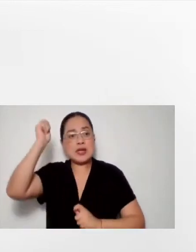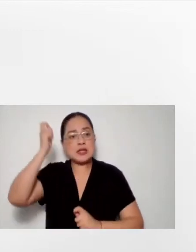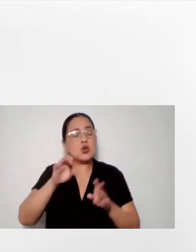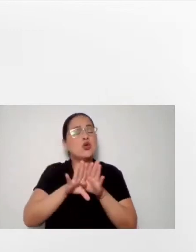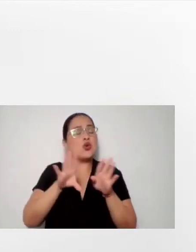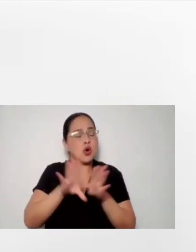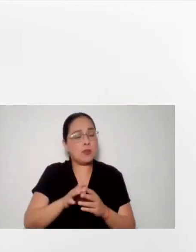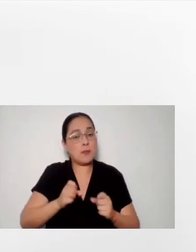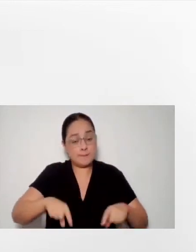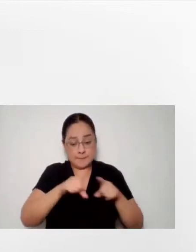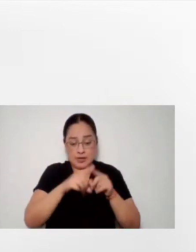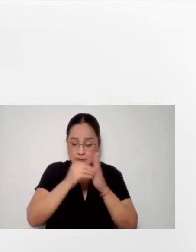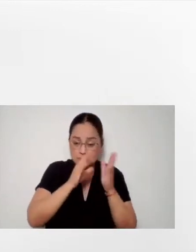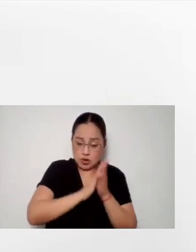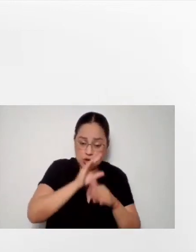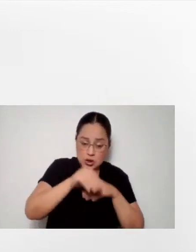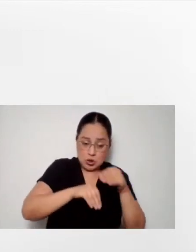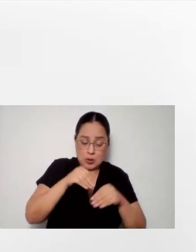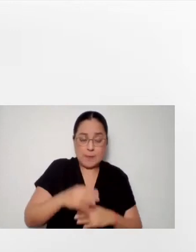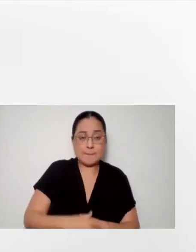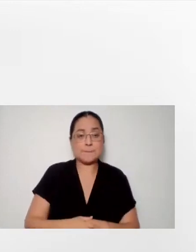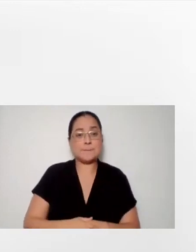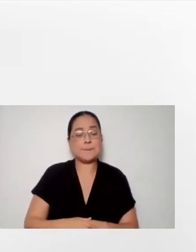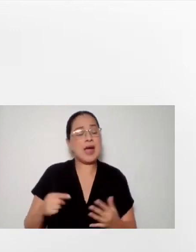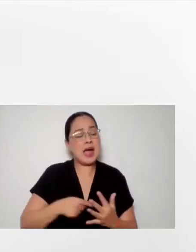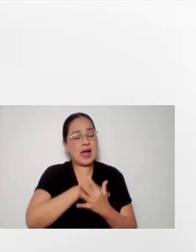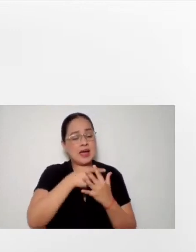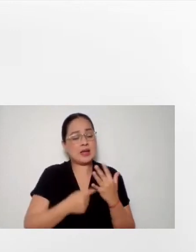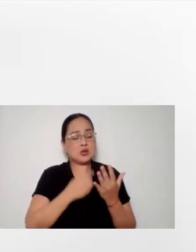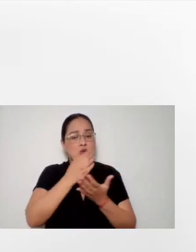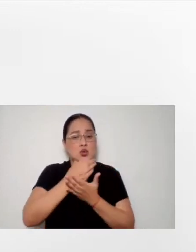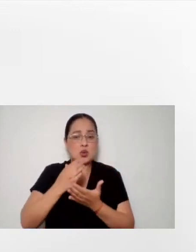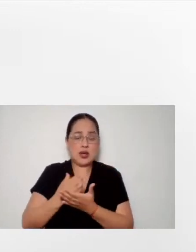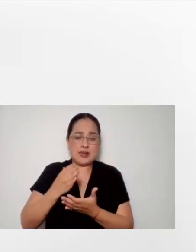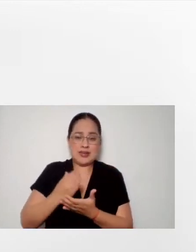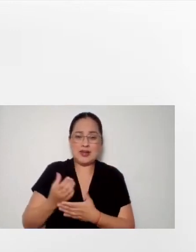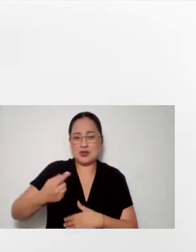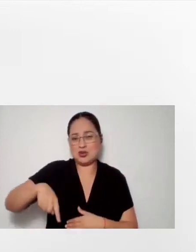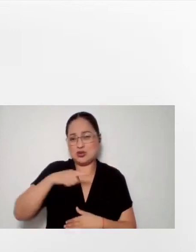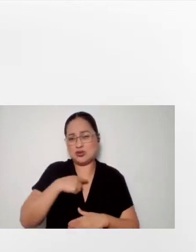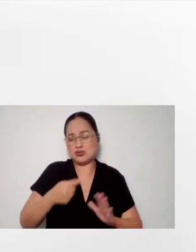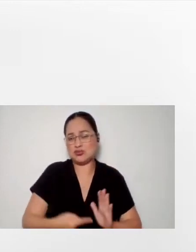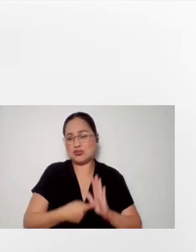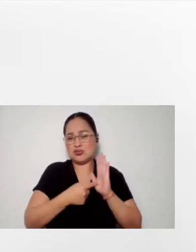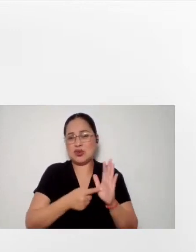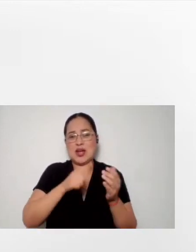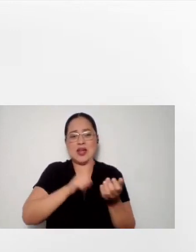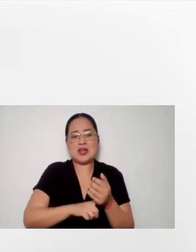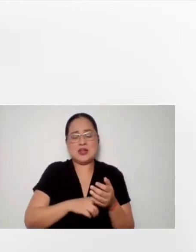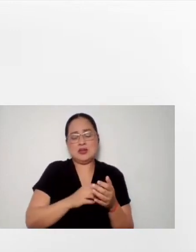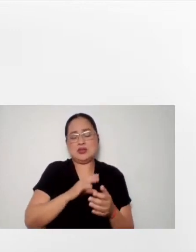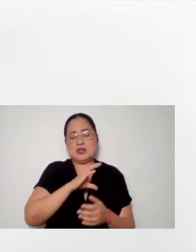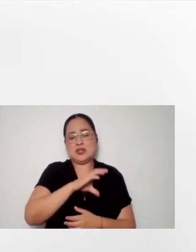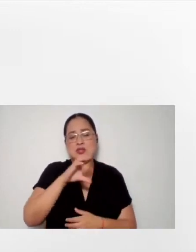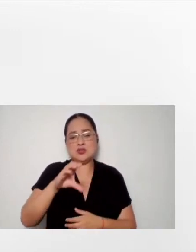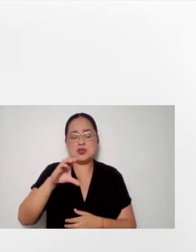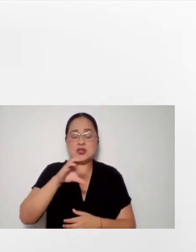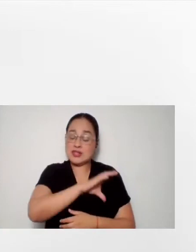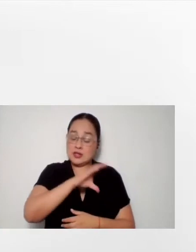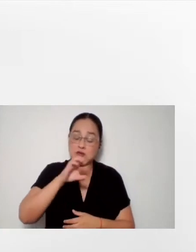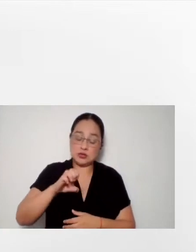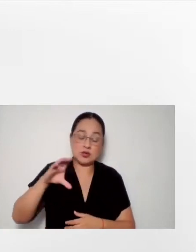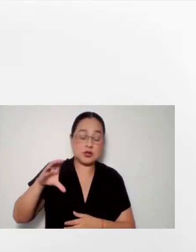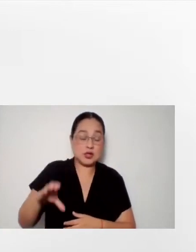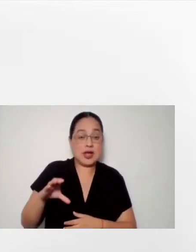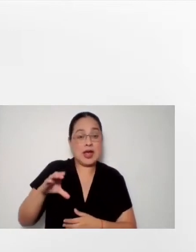Bueno, en cada uno de los cuadernos, en general de jurisprudencia que se cuentan en la página del Centro de Estudios Constitucionales, se hace